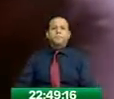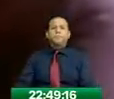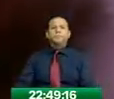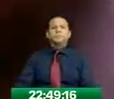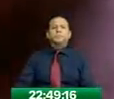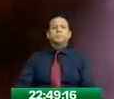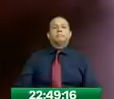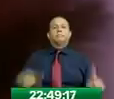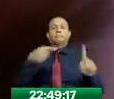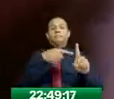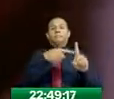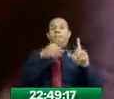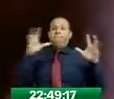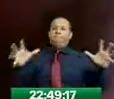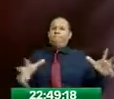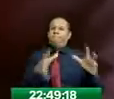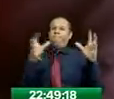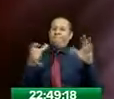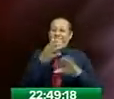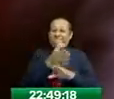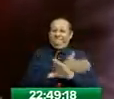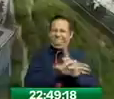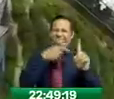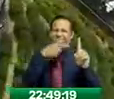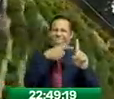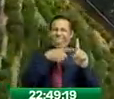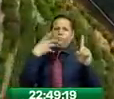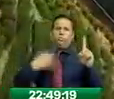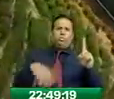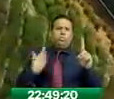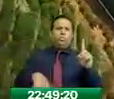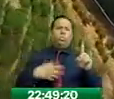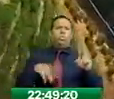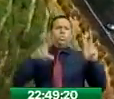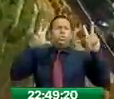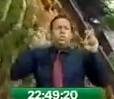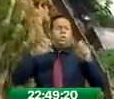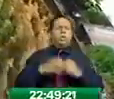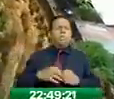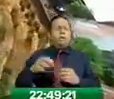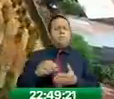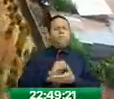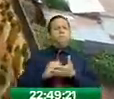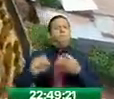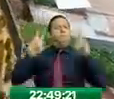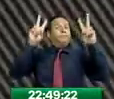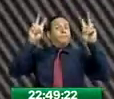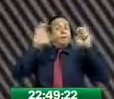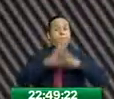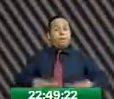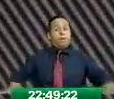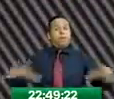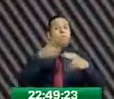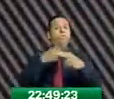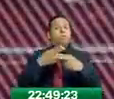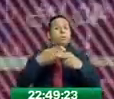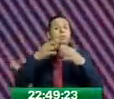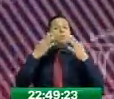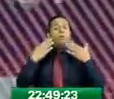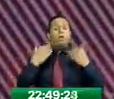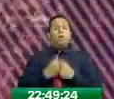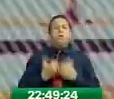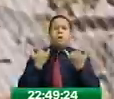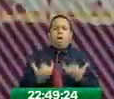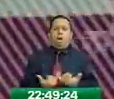Palabras de aliento que Pete Castillo cantaba en pleno pico de la pandemia, inspirado en su tema Te Llamas Guayaquil. Ahora con el retroceso